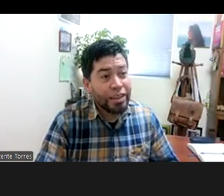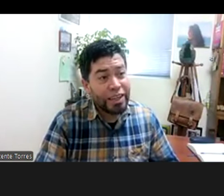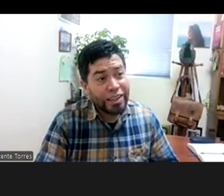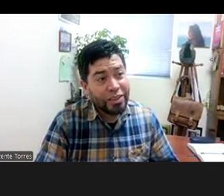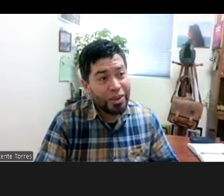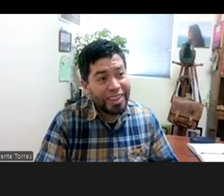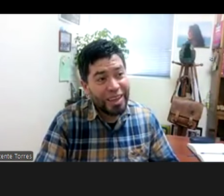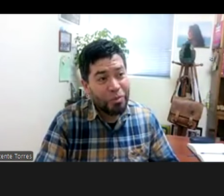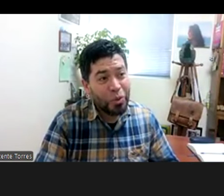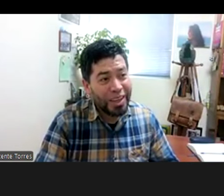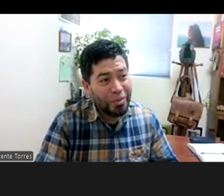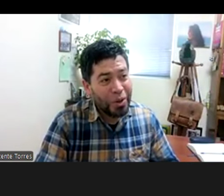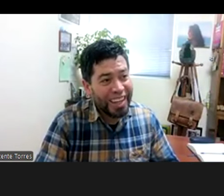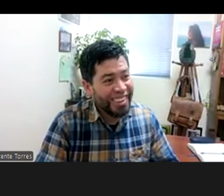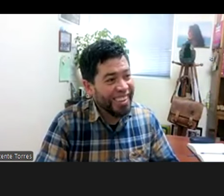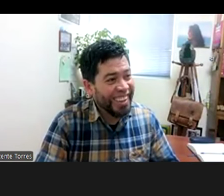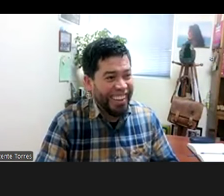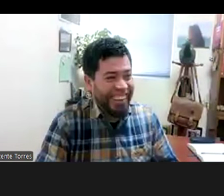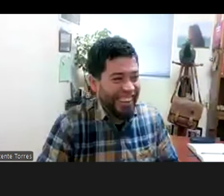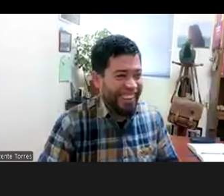Harta señalización, quizás, muy